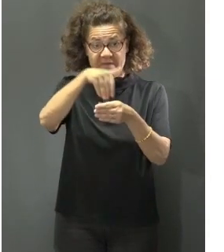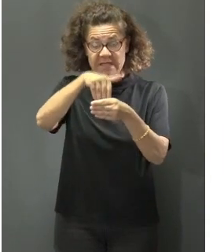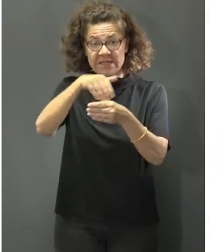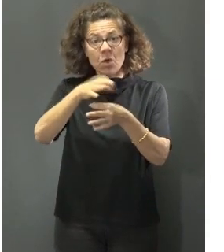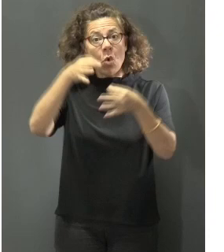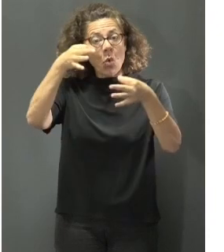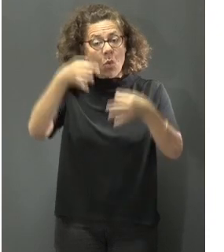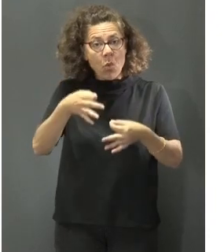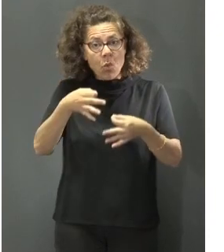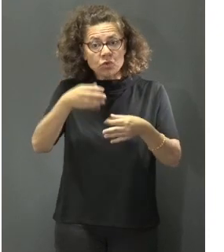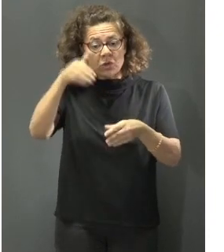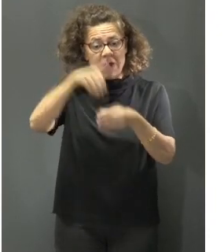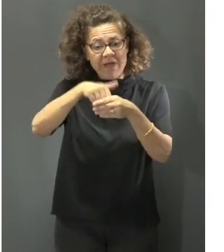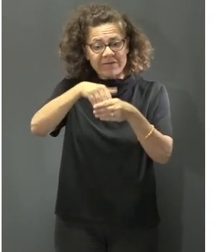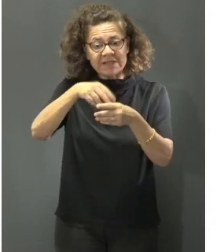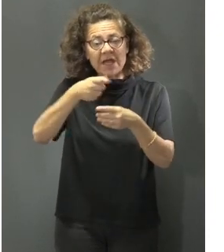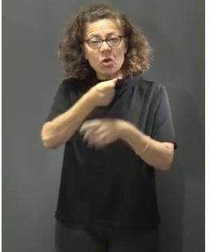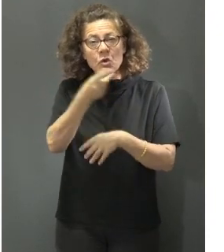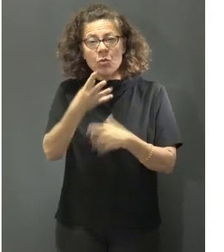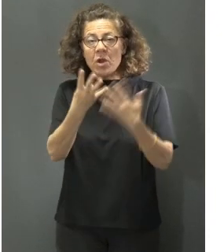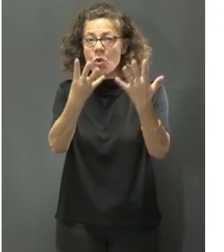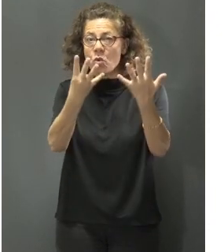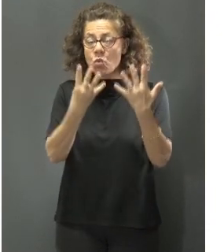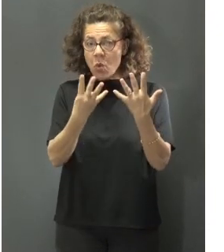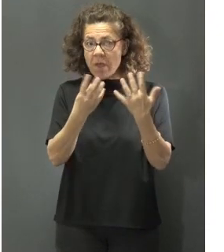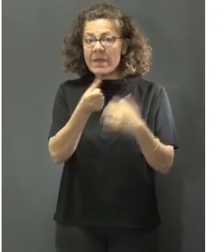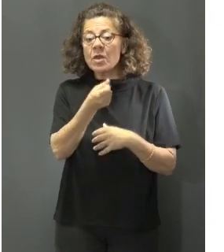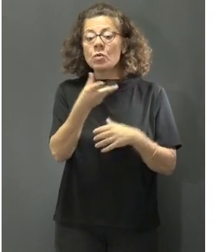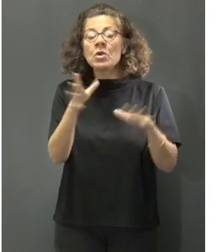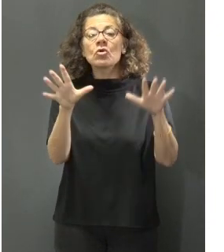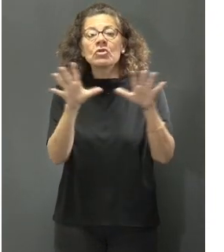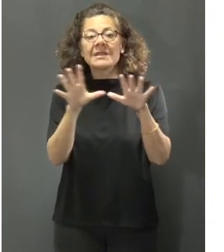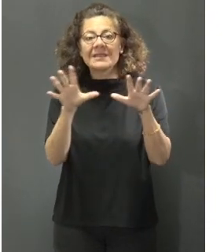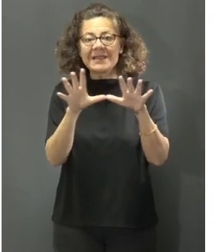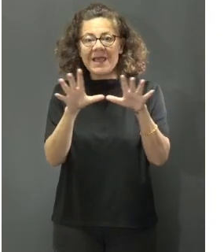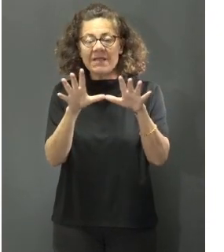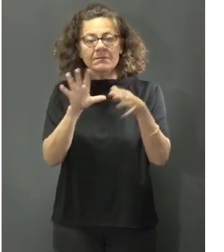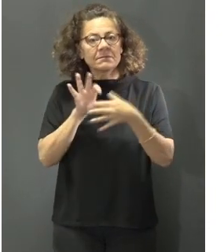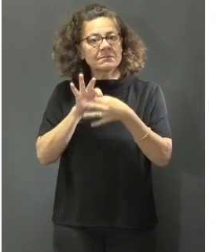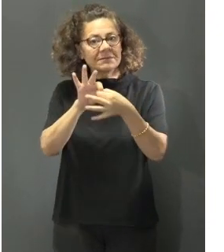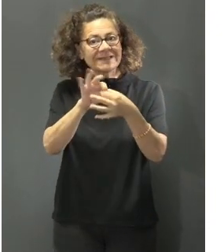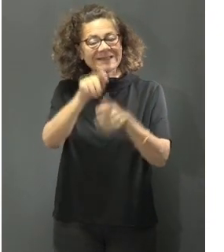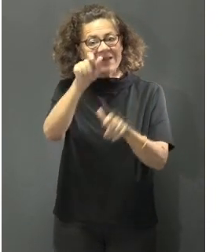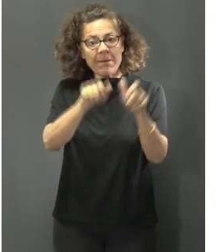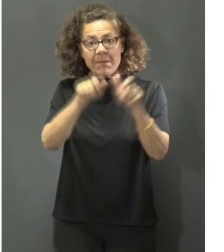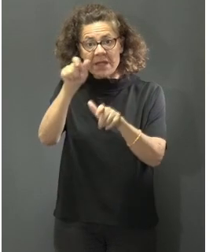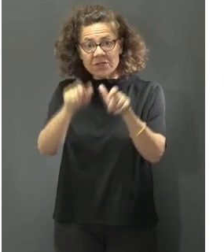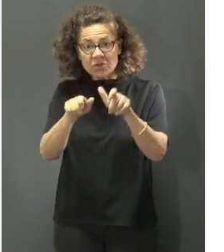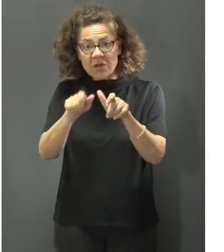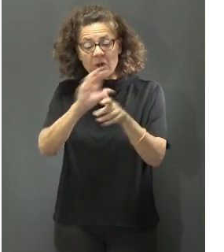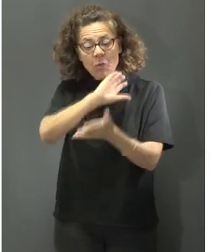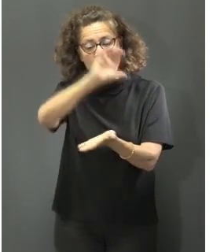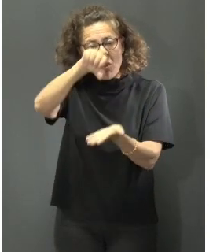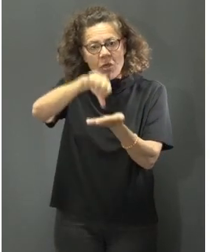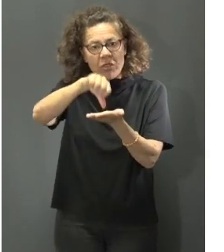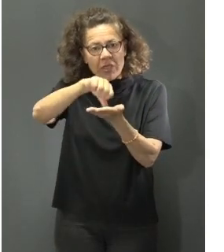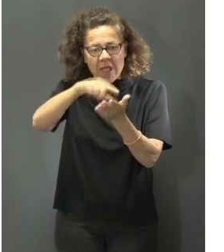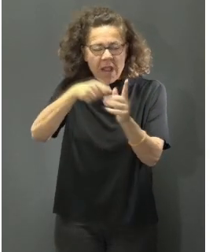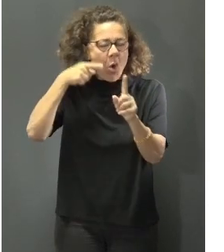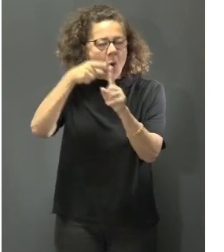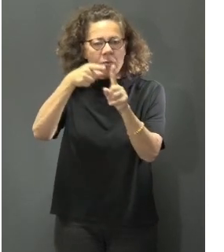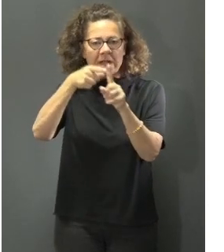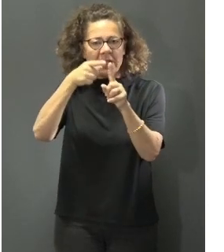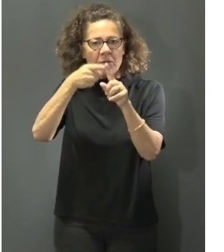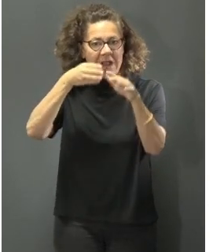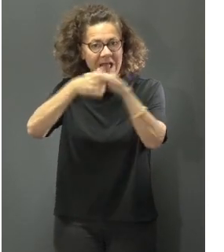justamente la ficha número 9 y la número 10 se refieren a la persona como centro de la accesibilidad